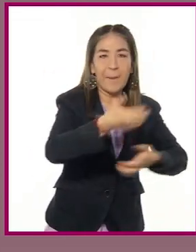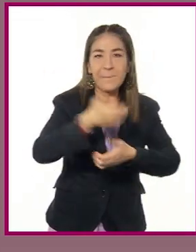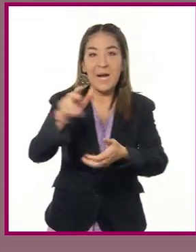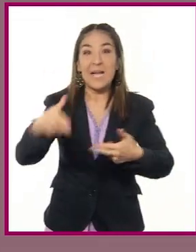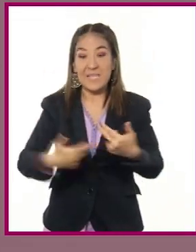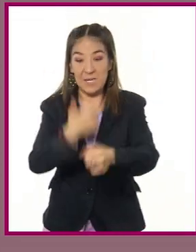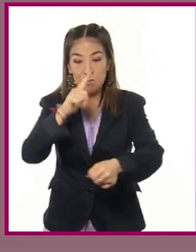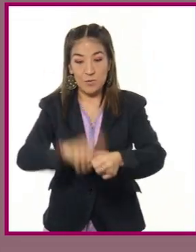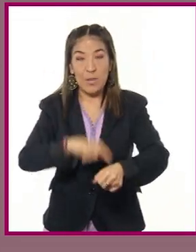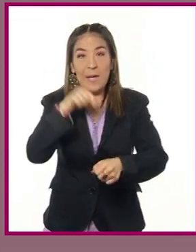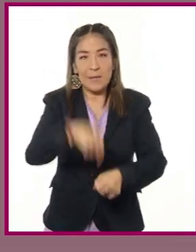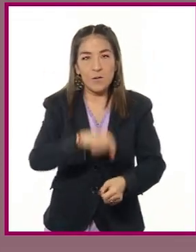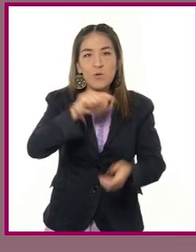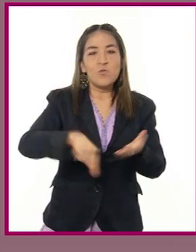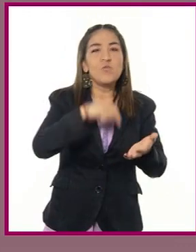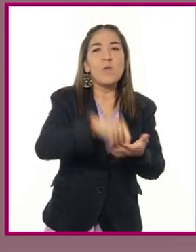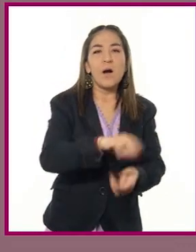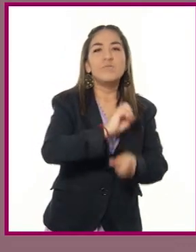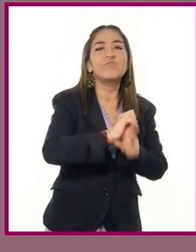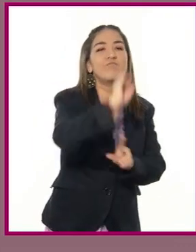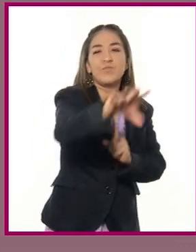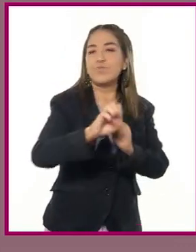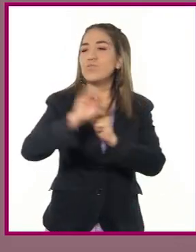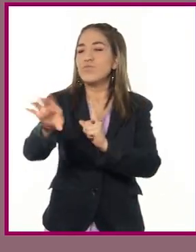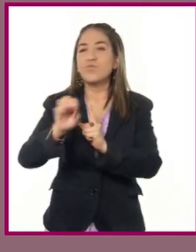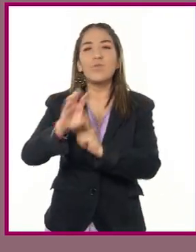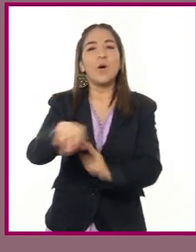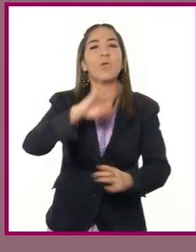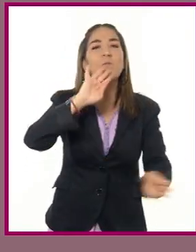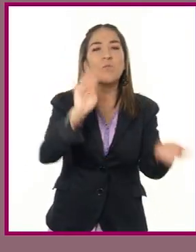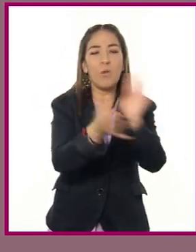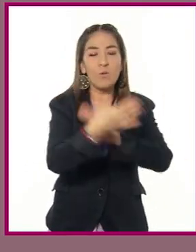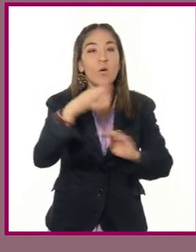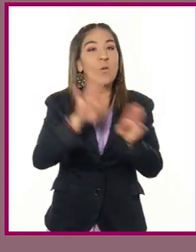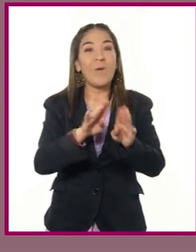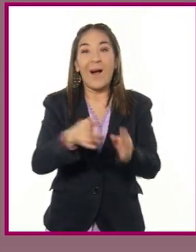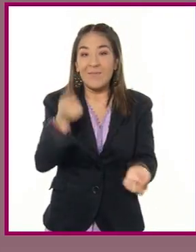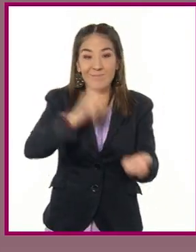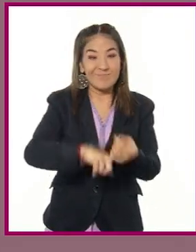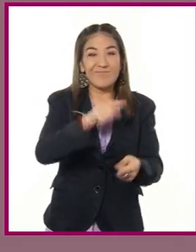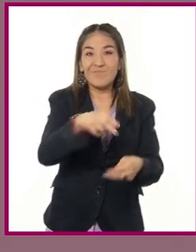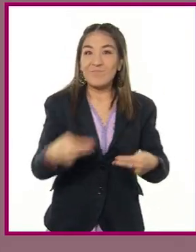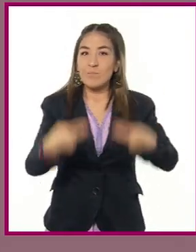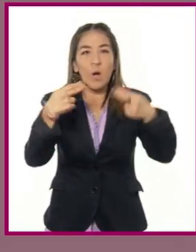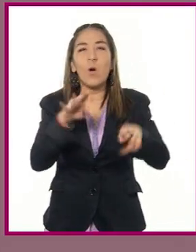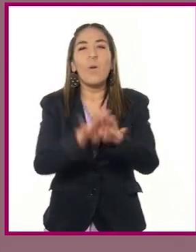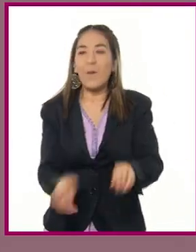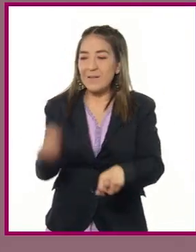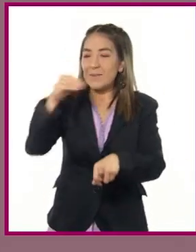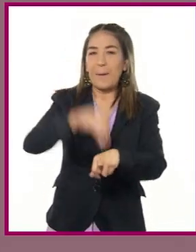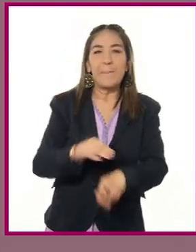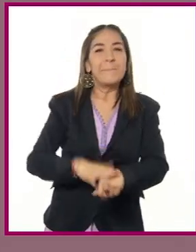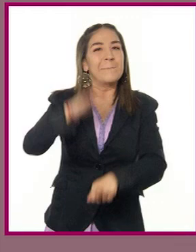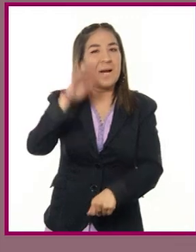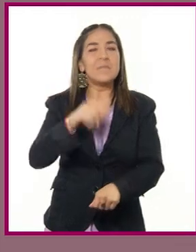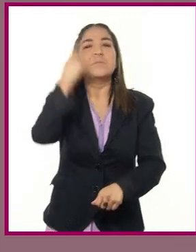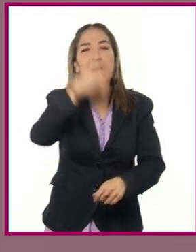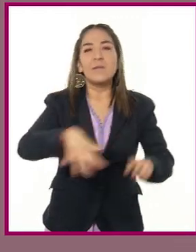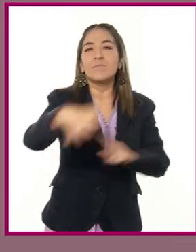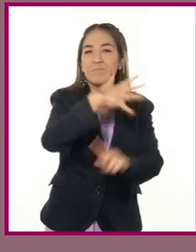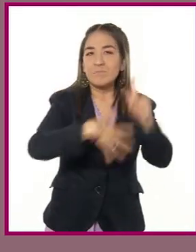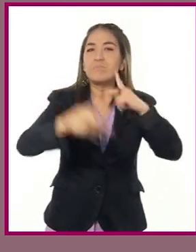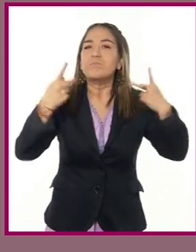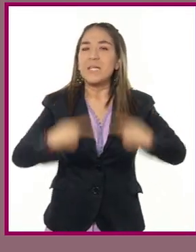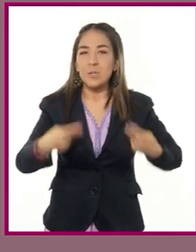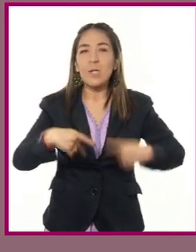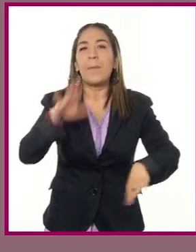a otros lugares del mundo. Introducir productos que no existen en el mercado interno. Mejorar el nivel de vida de las poblaciones.